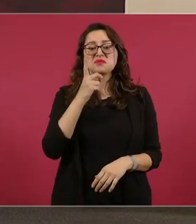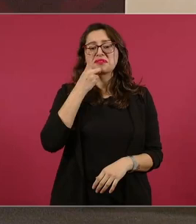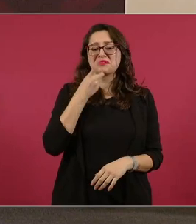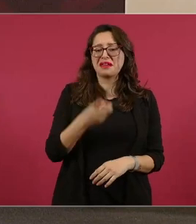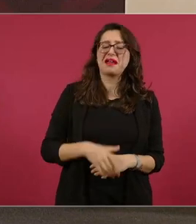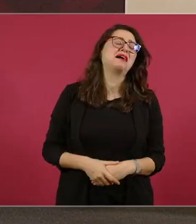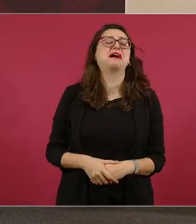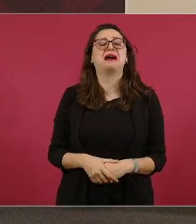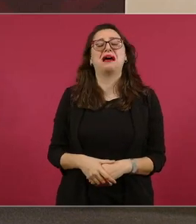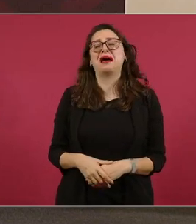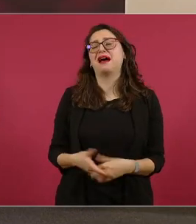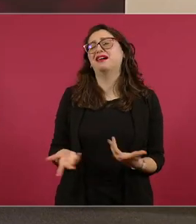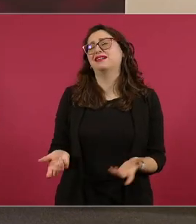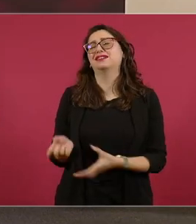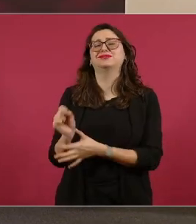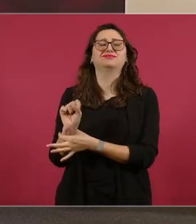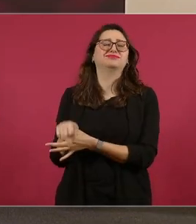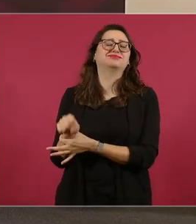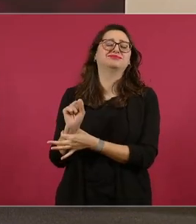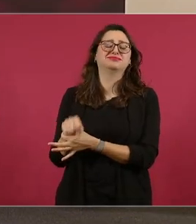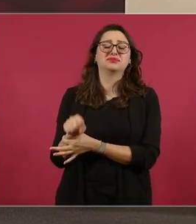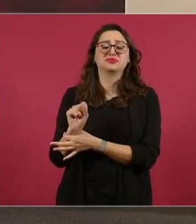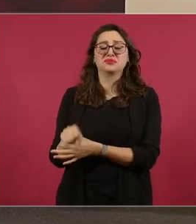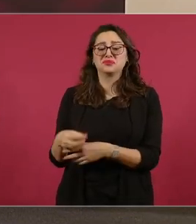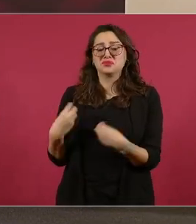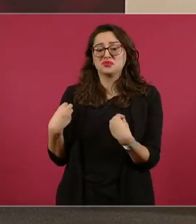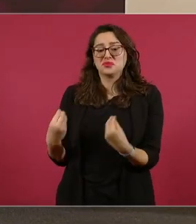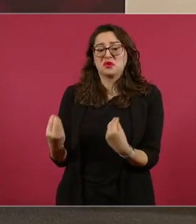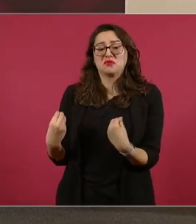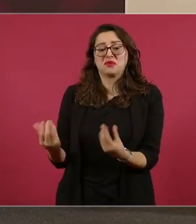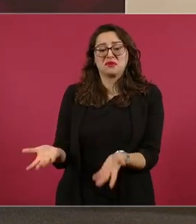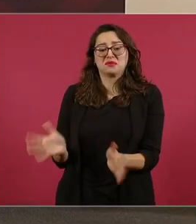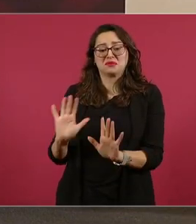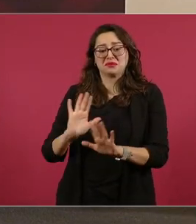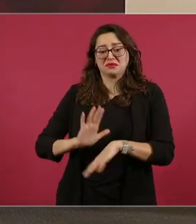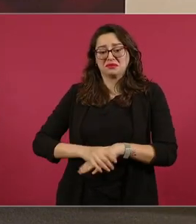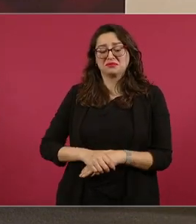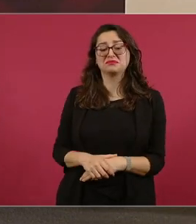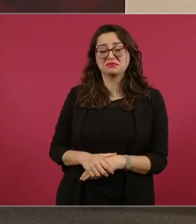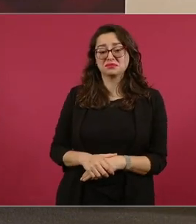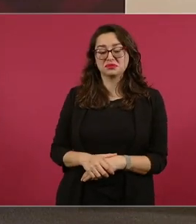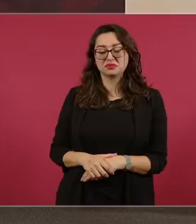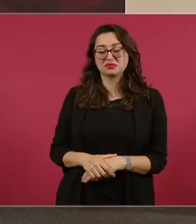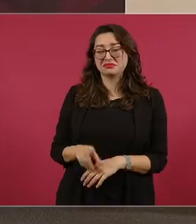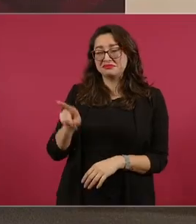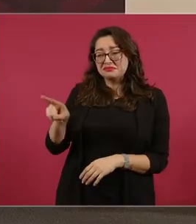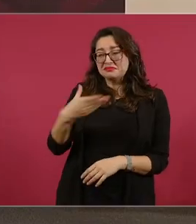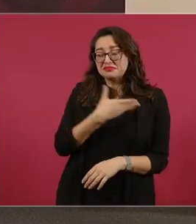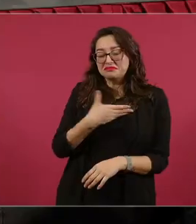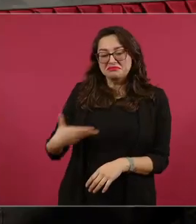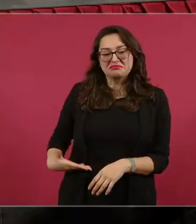eso no existe, o sea, lo que estoy planteando, ¿qué es lo que estoy planteando?